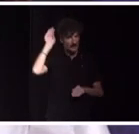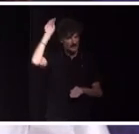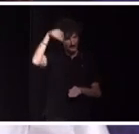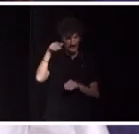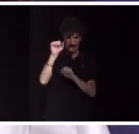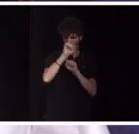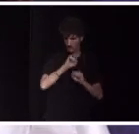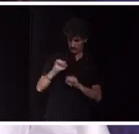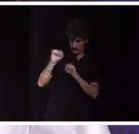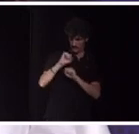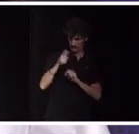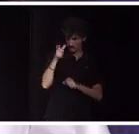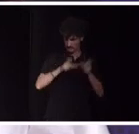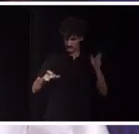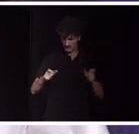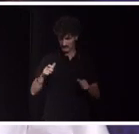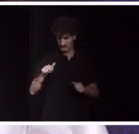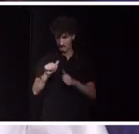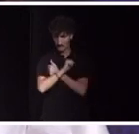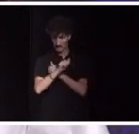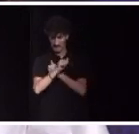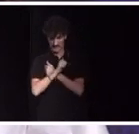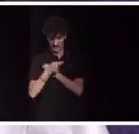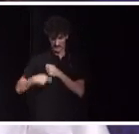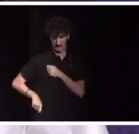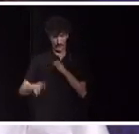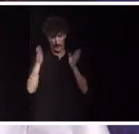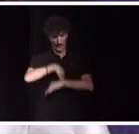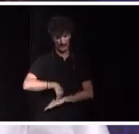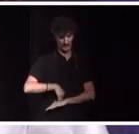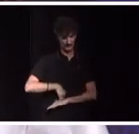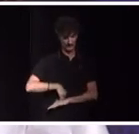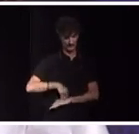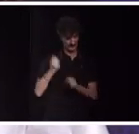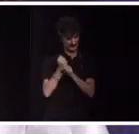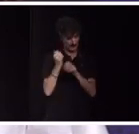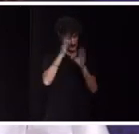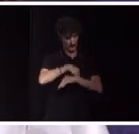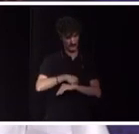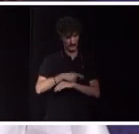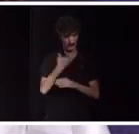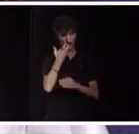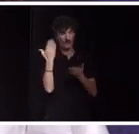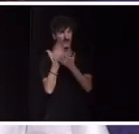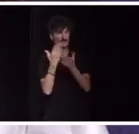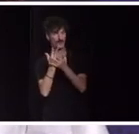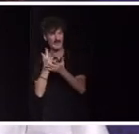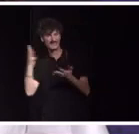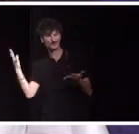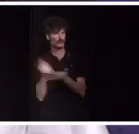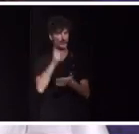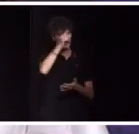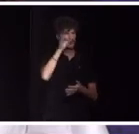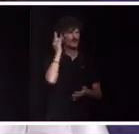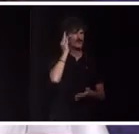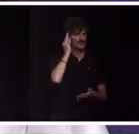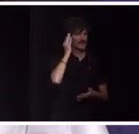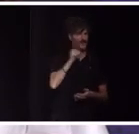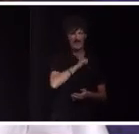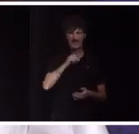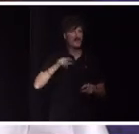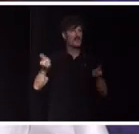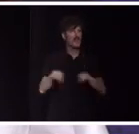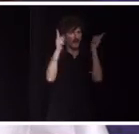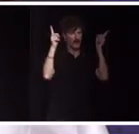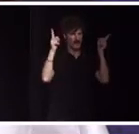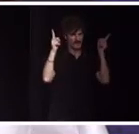protección a los parados cuando se quedan sin empleo. La República es una escuela para todos los niños y niñas, independientemente de